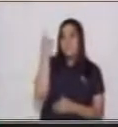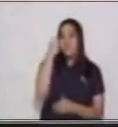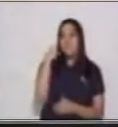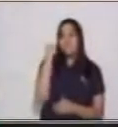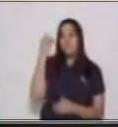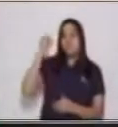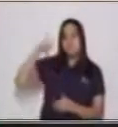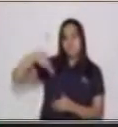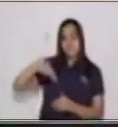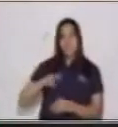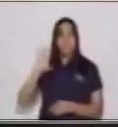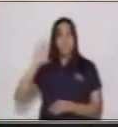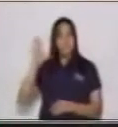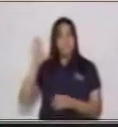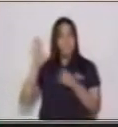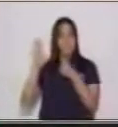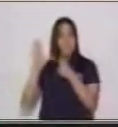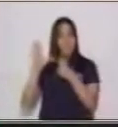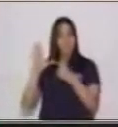Una más,